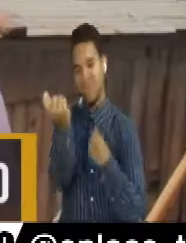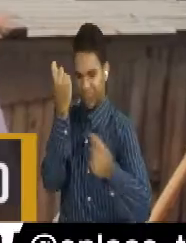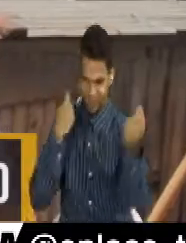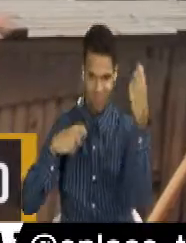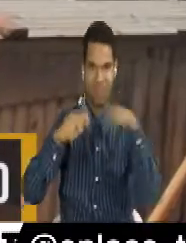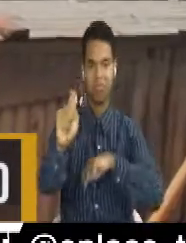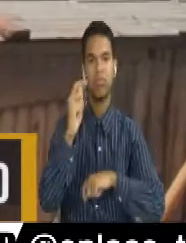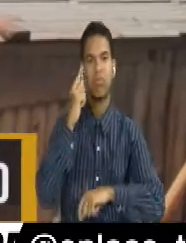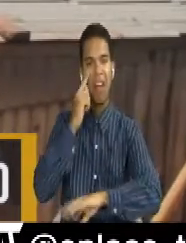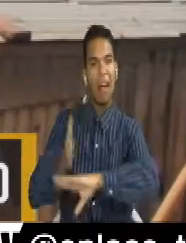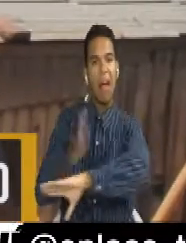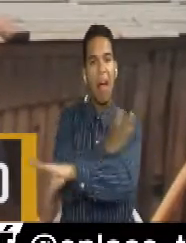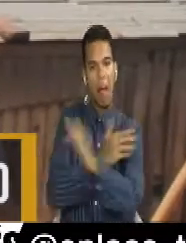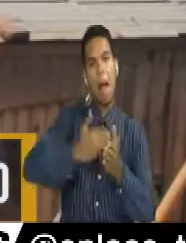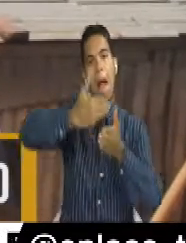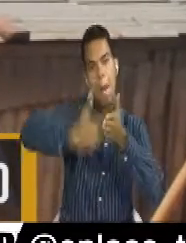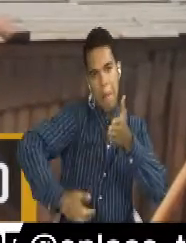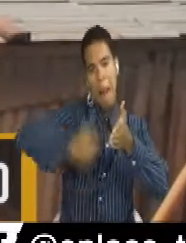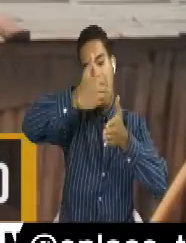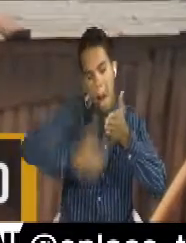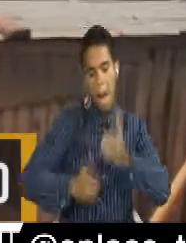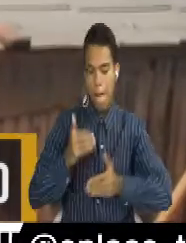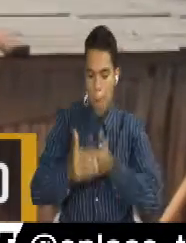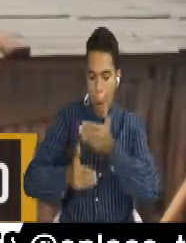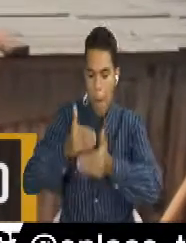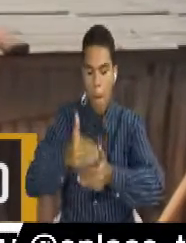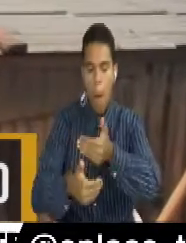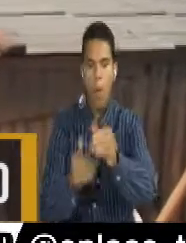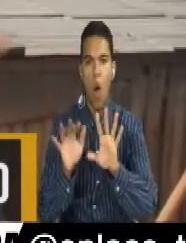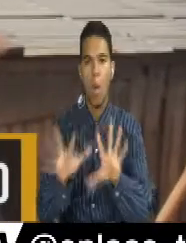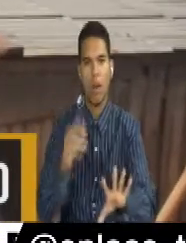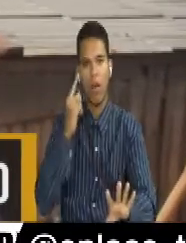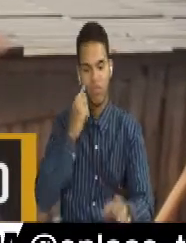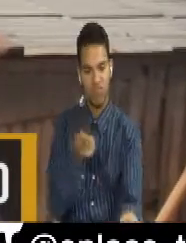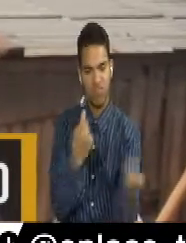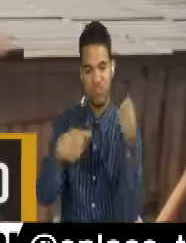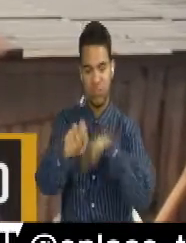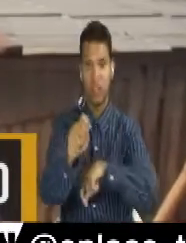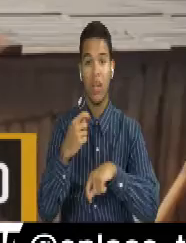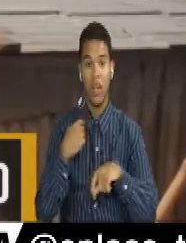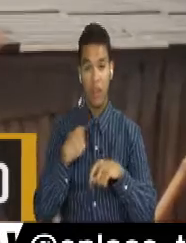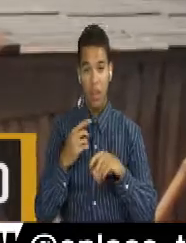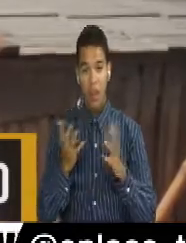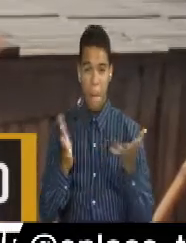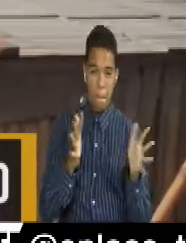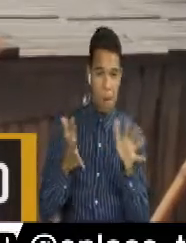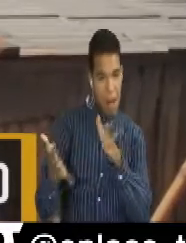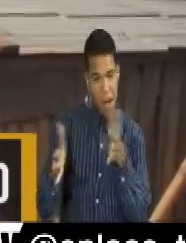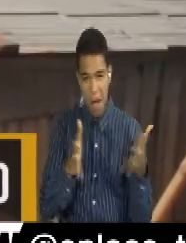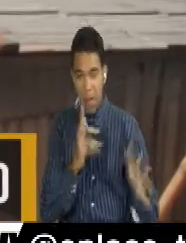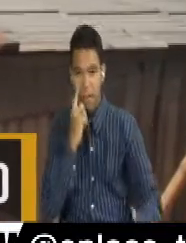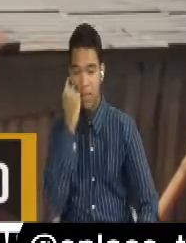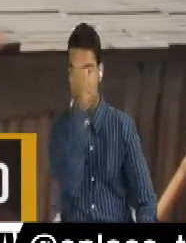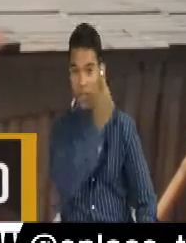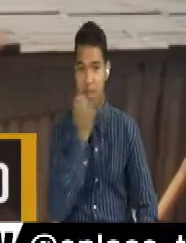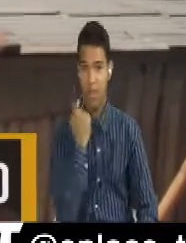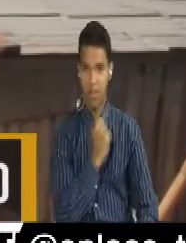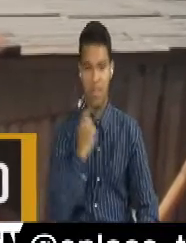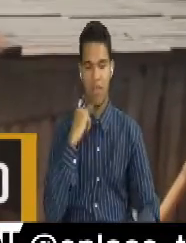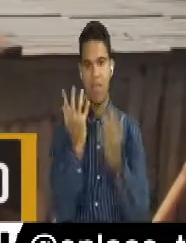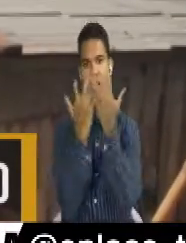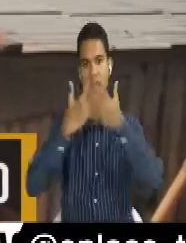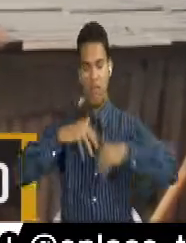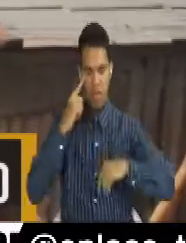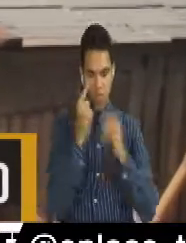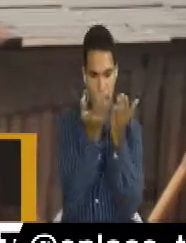hacer todo ese papel, proceso, y en paralelo estaremos en septiembre sacando ya la licitación para lo que